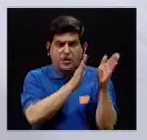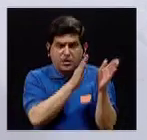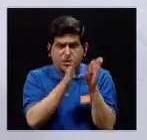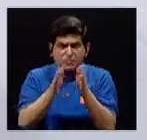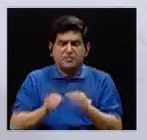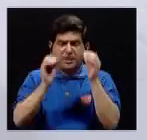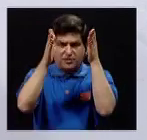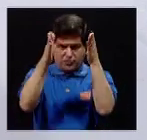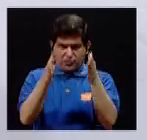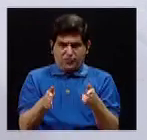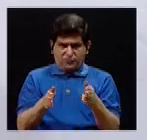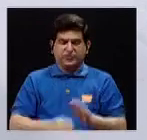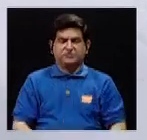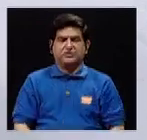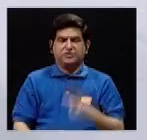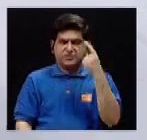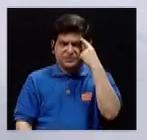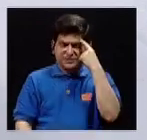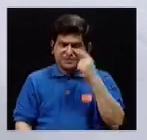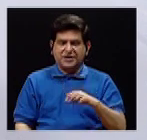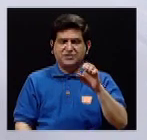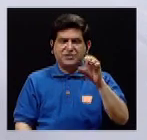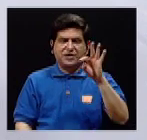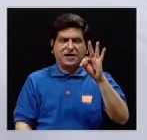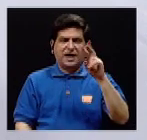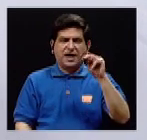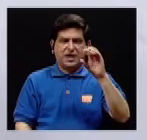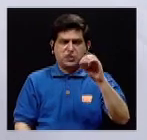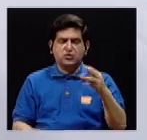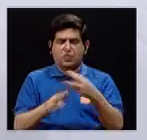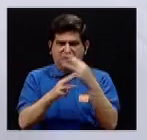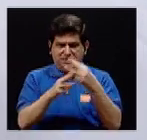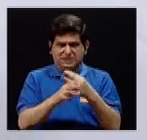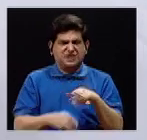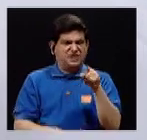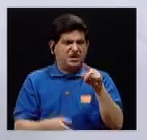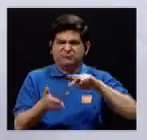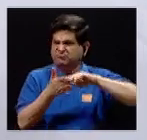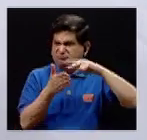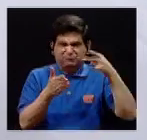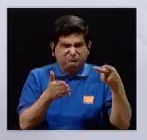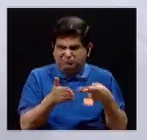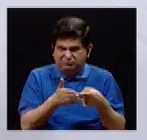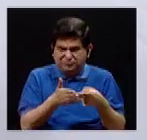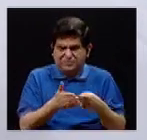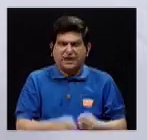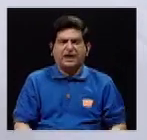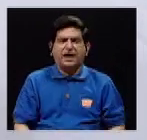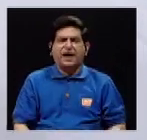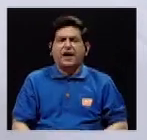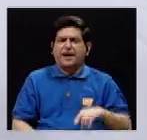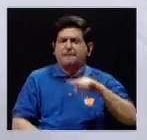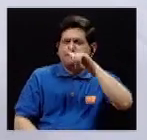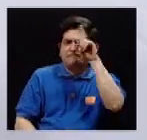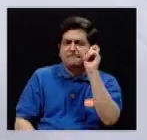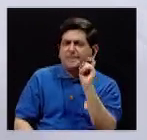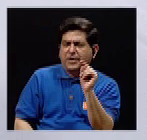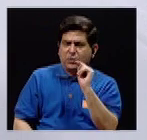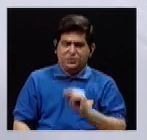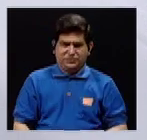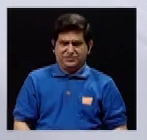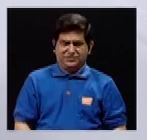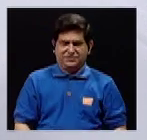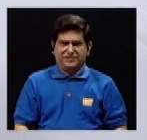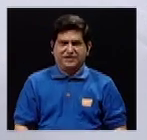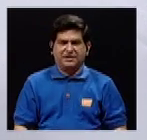formar maestros en etnomatemáticas que cuando decimos eso e surge la inquietud de